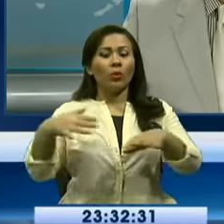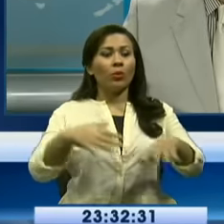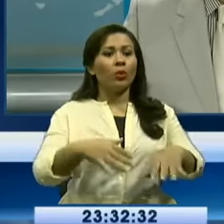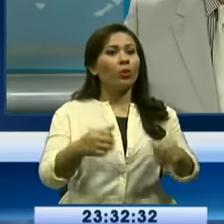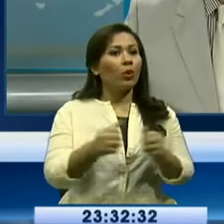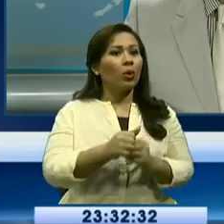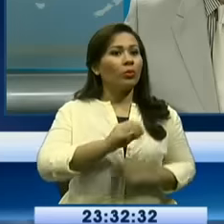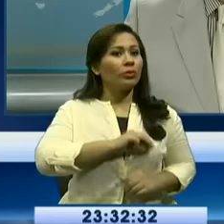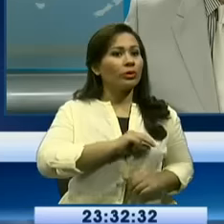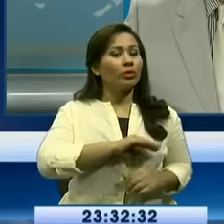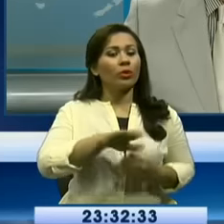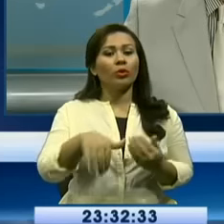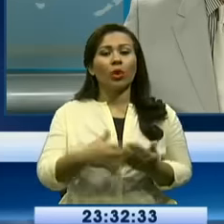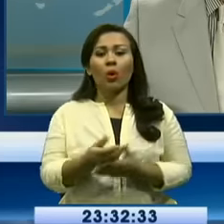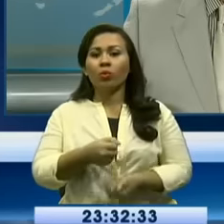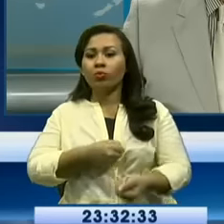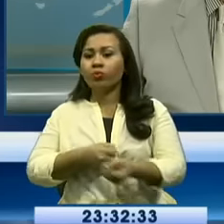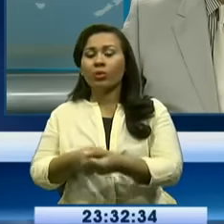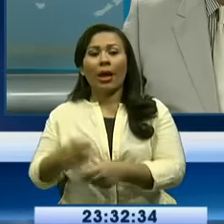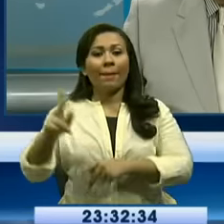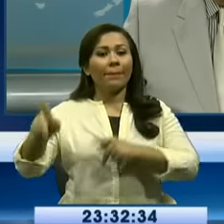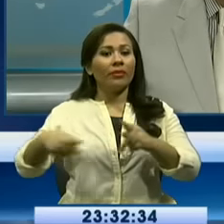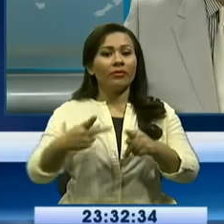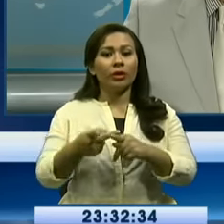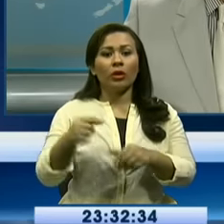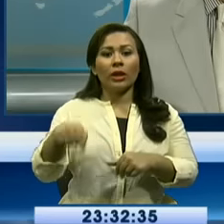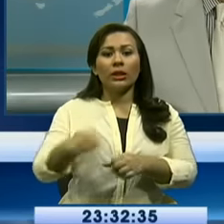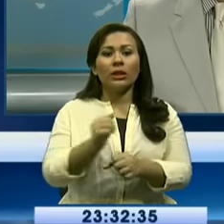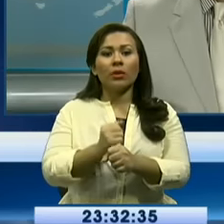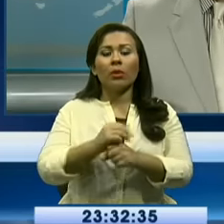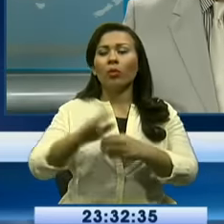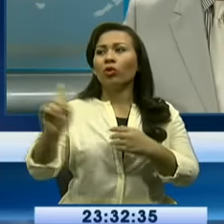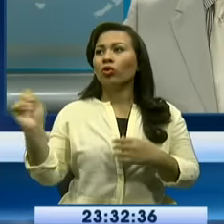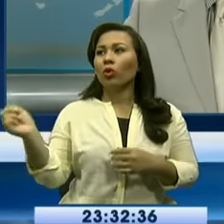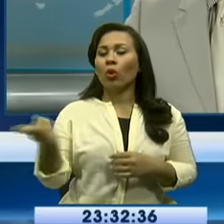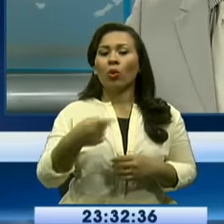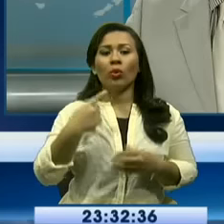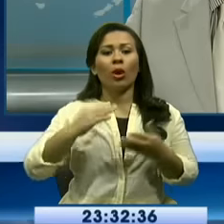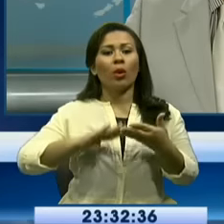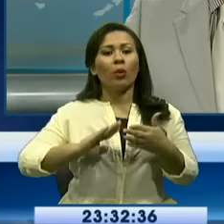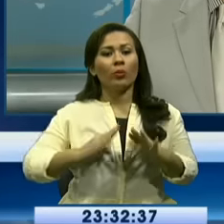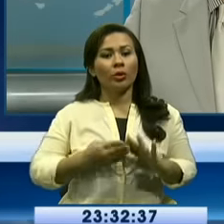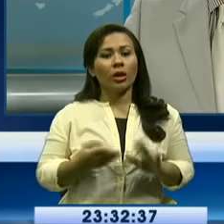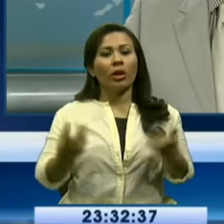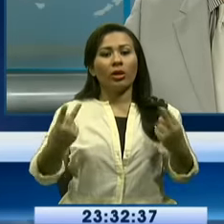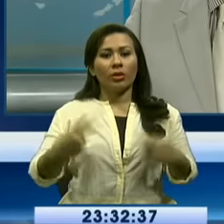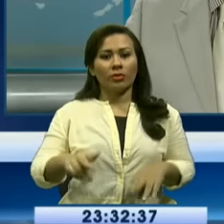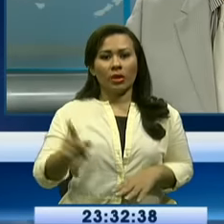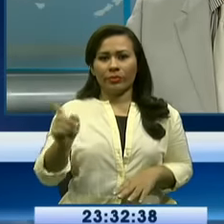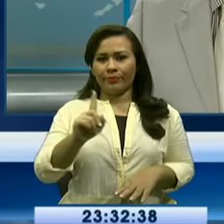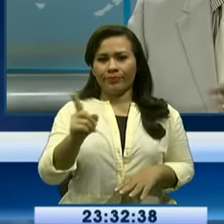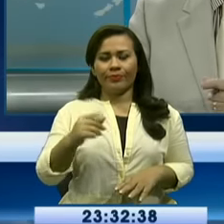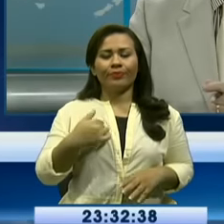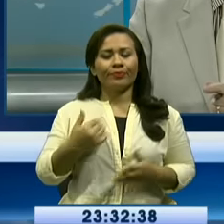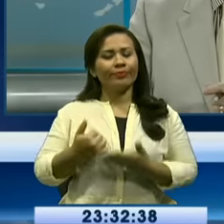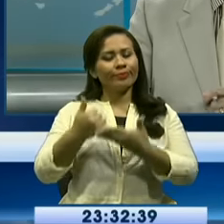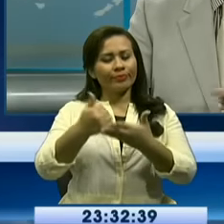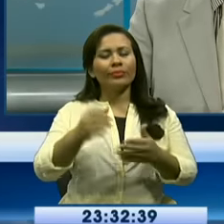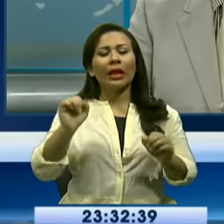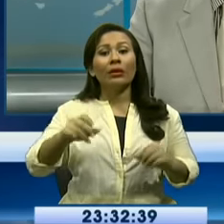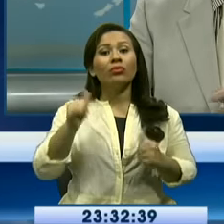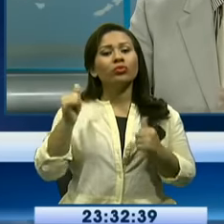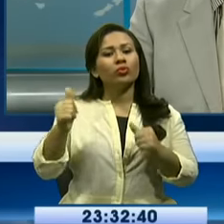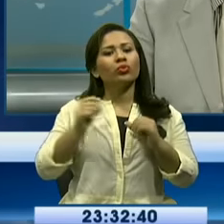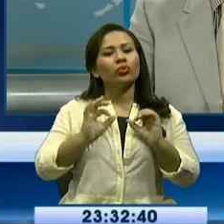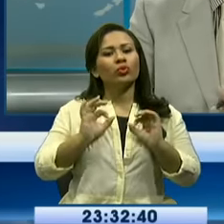municipio, con Cuerpo Bomberos, con la prefectura, pues trabajando en beneficio de la comunidad. Hemos podido destacar ese espíritu solidario de los babollenses,